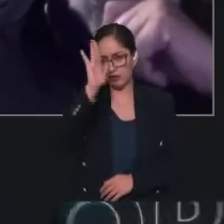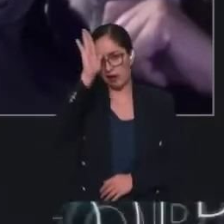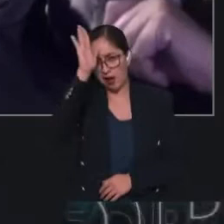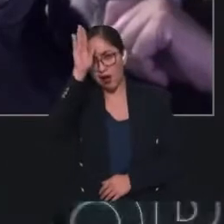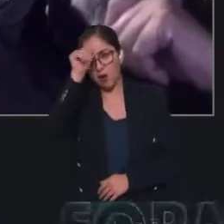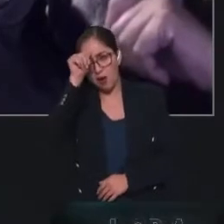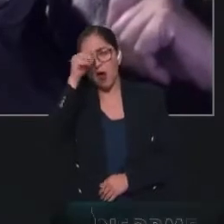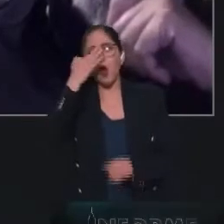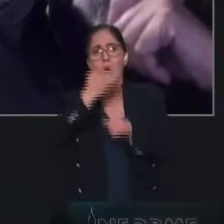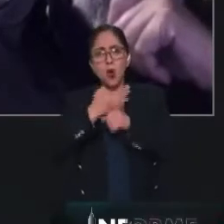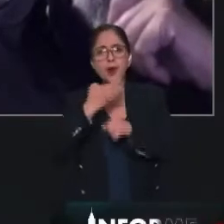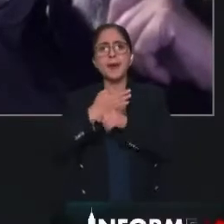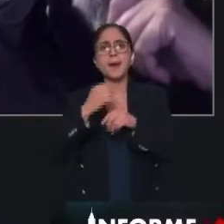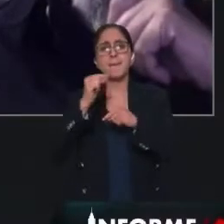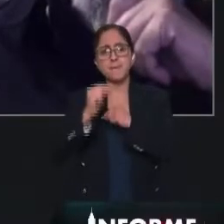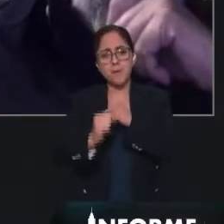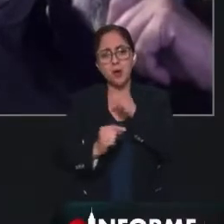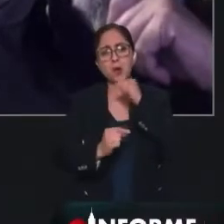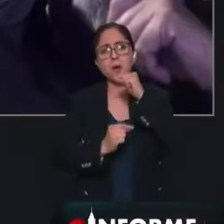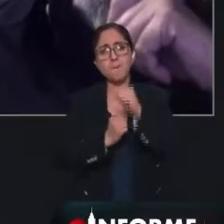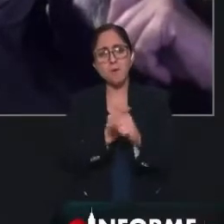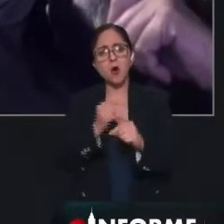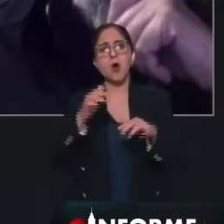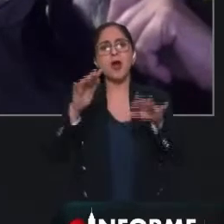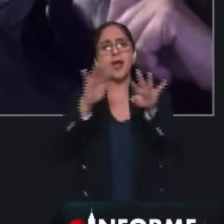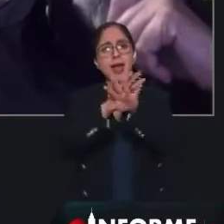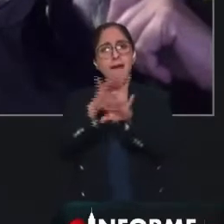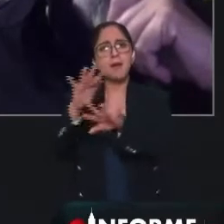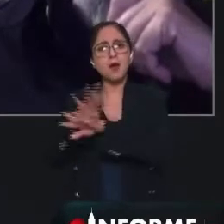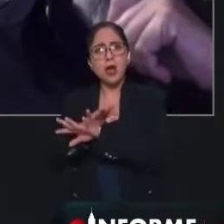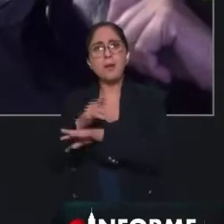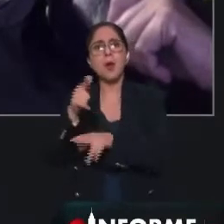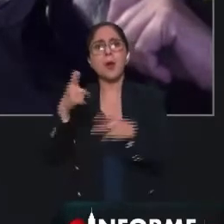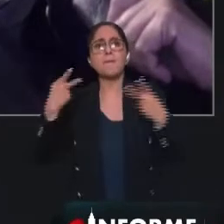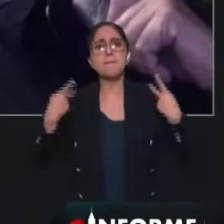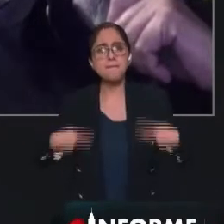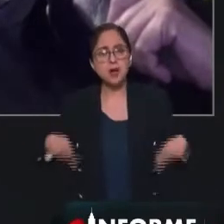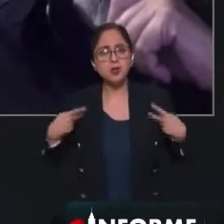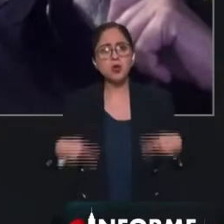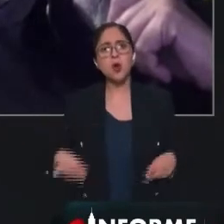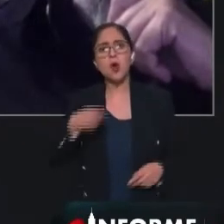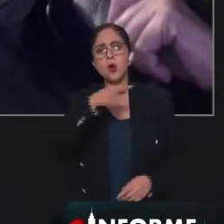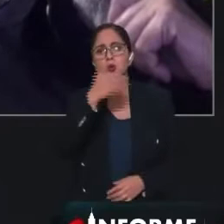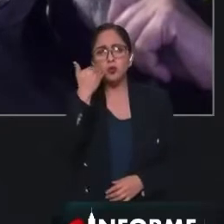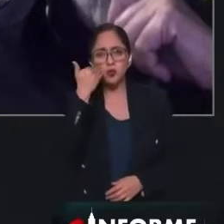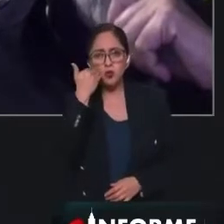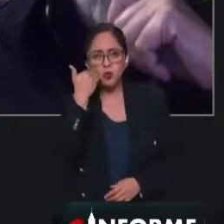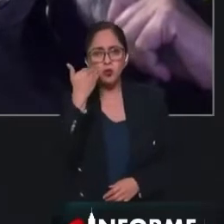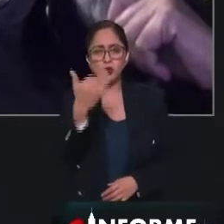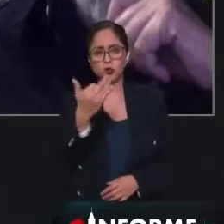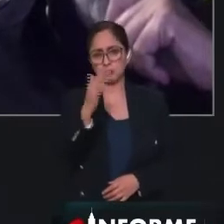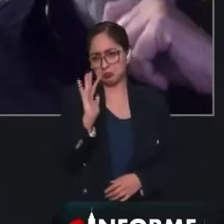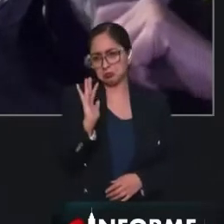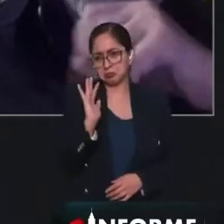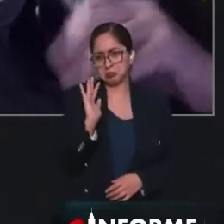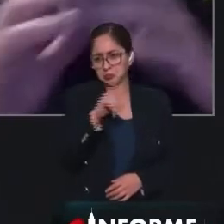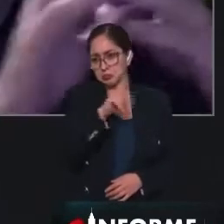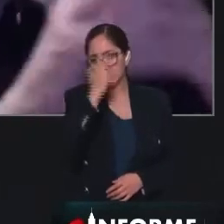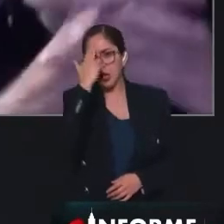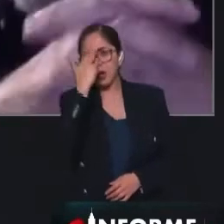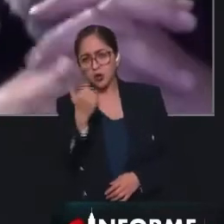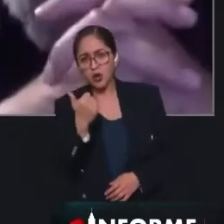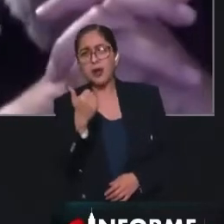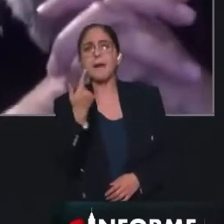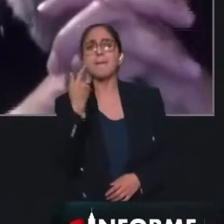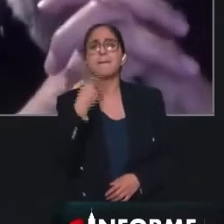de transformación y la gente lo está percibiendo en distintas medidas y en distintos sentidos también, ciertamente.